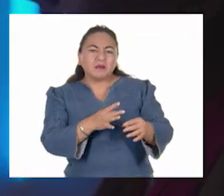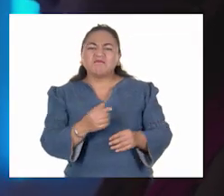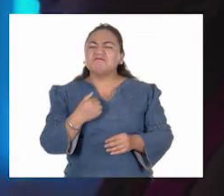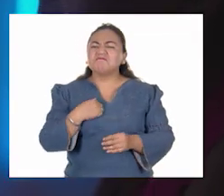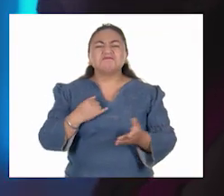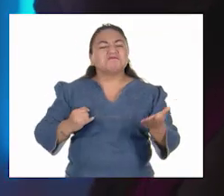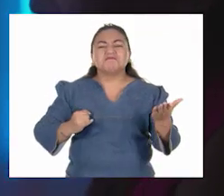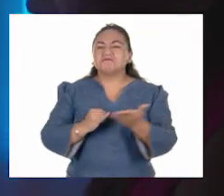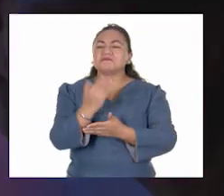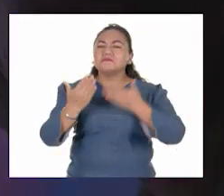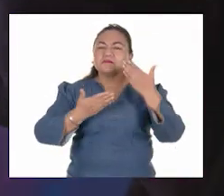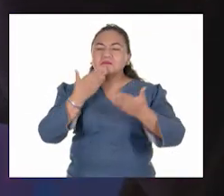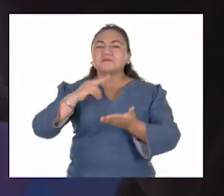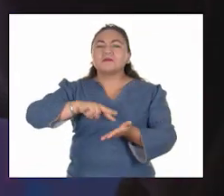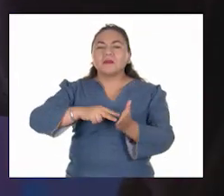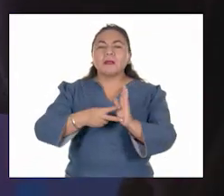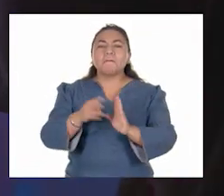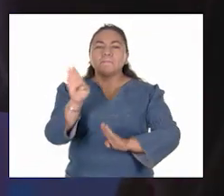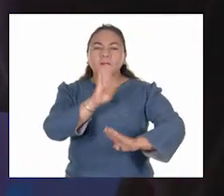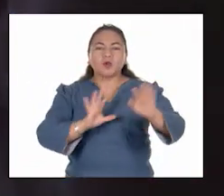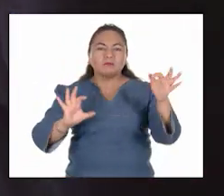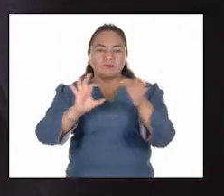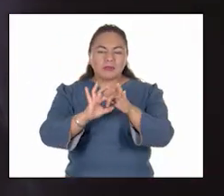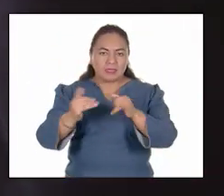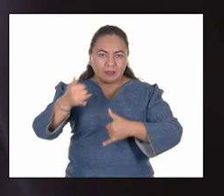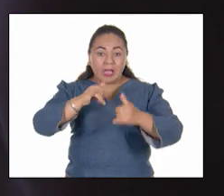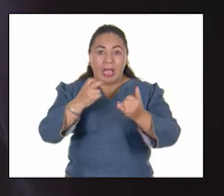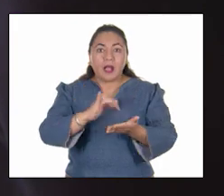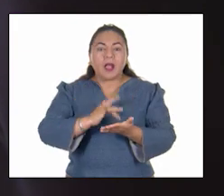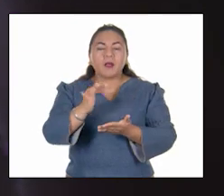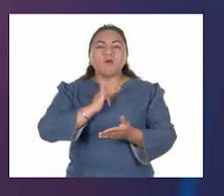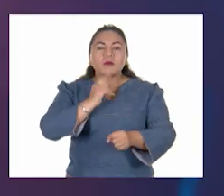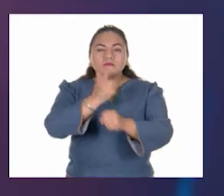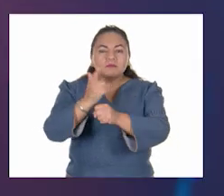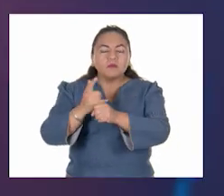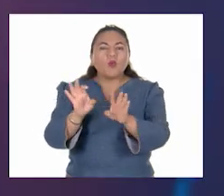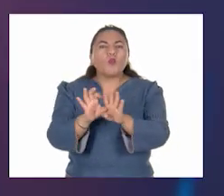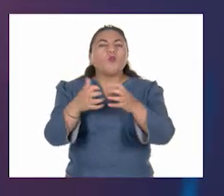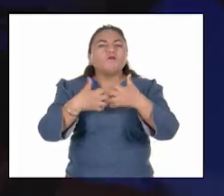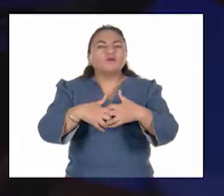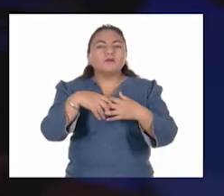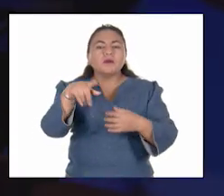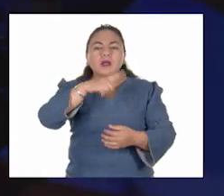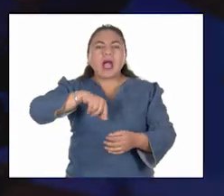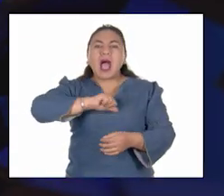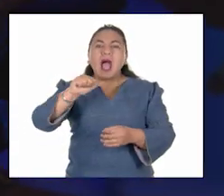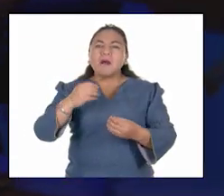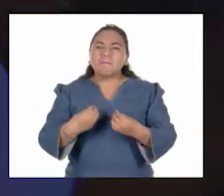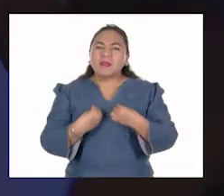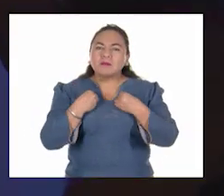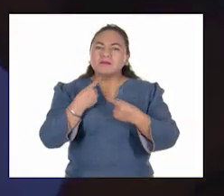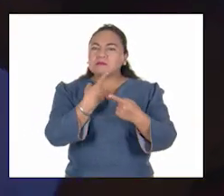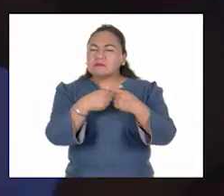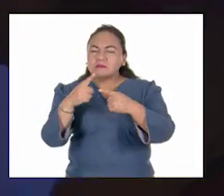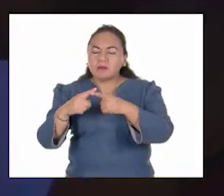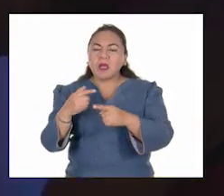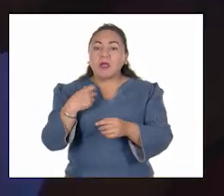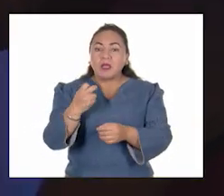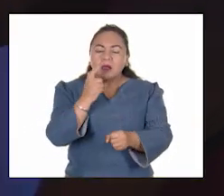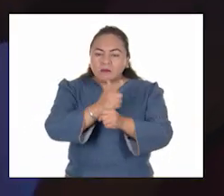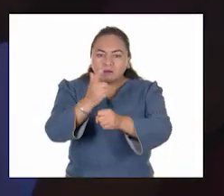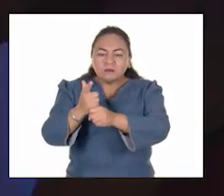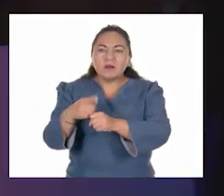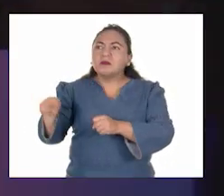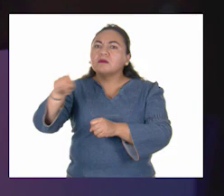Decidí estudiar ingeniería bioquímica porque me ayudó a entender cómo funcionaban los seres vivos, pero también empezó mi camino para descubrir soluciones